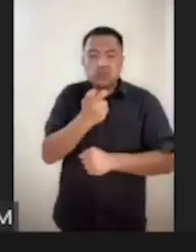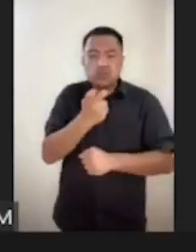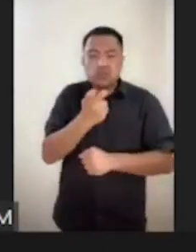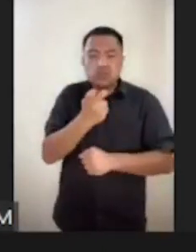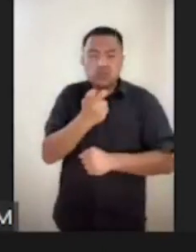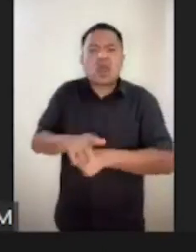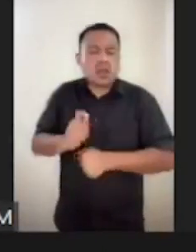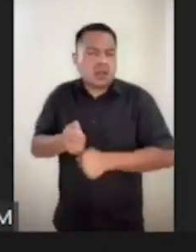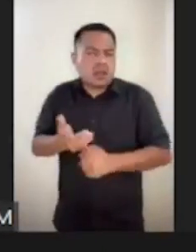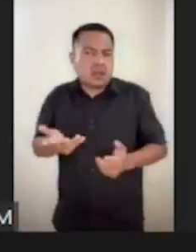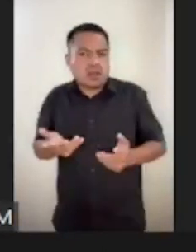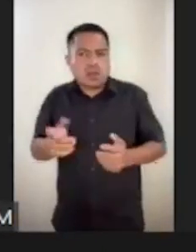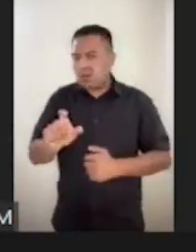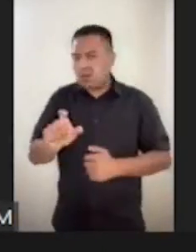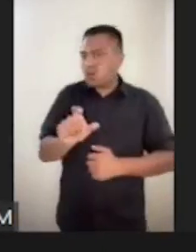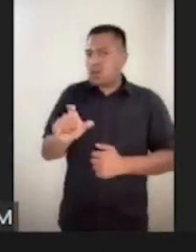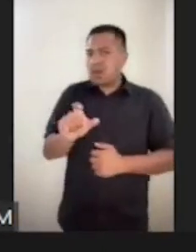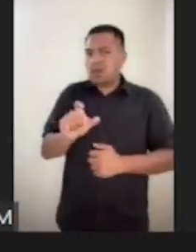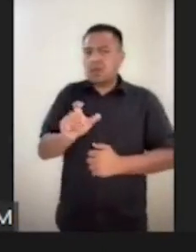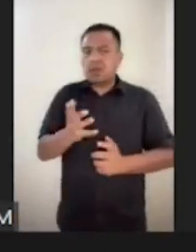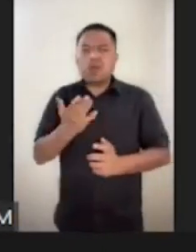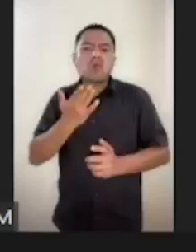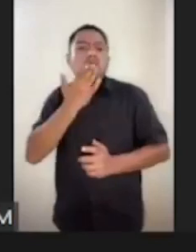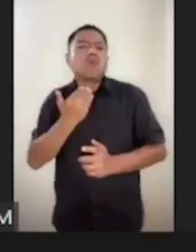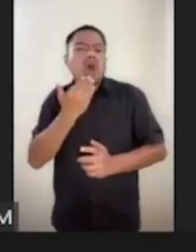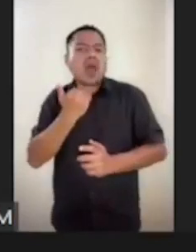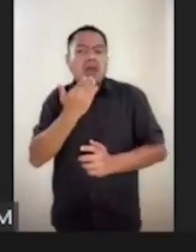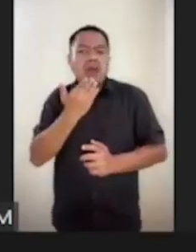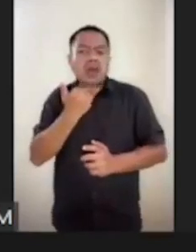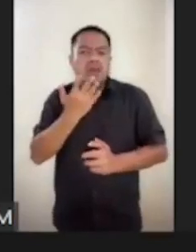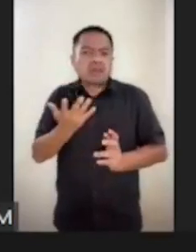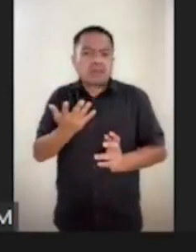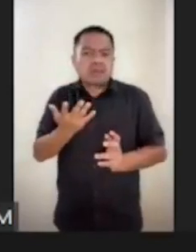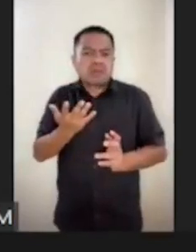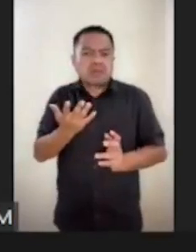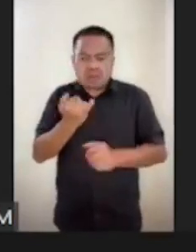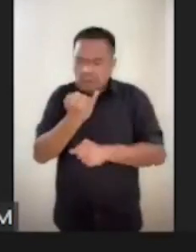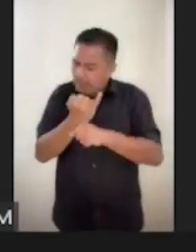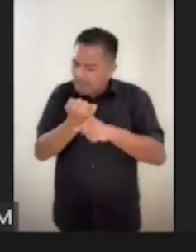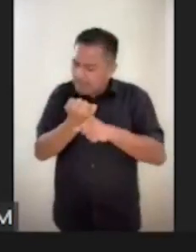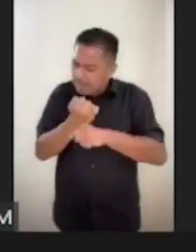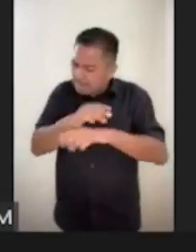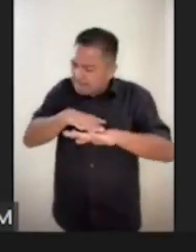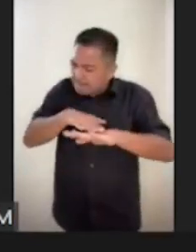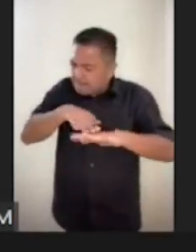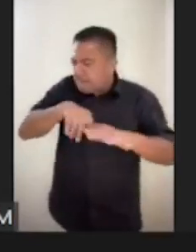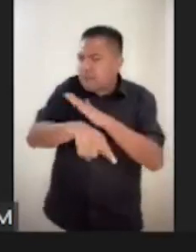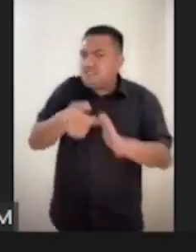advertirse cuando no se tuvo o se analizó lo de la falta de